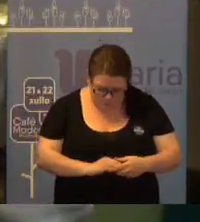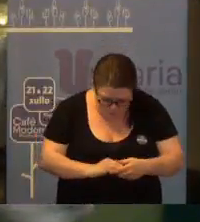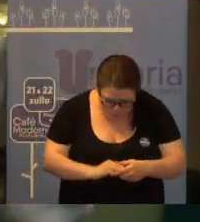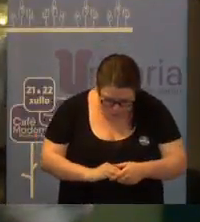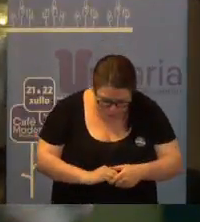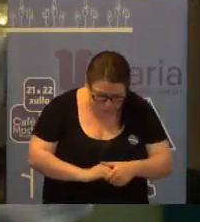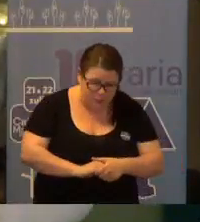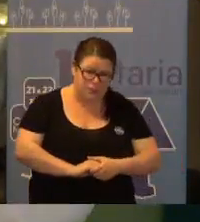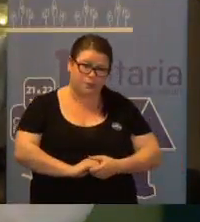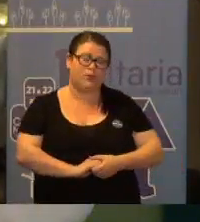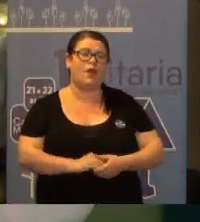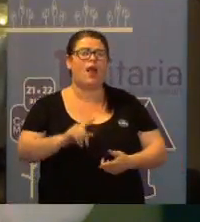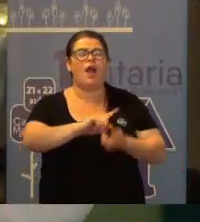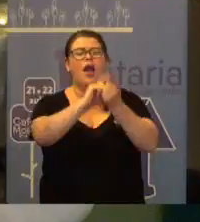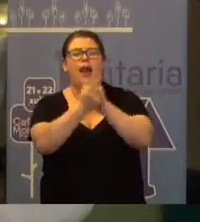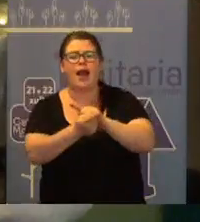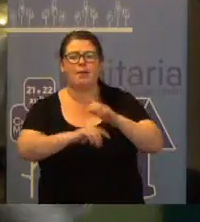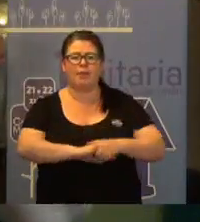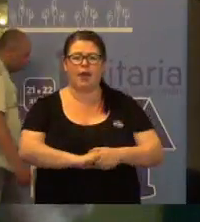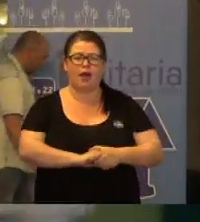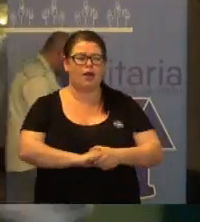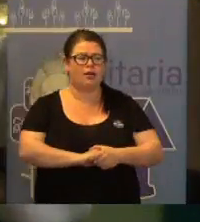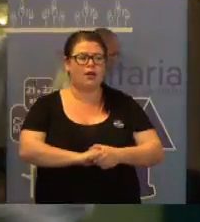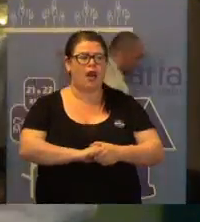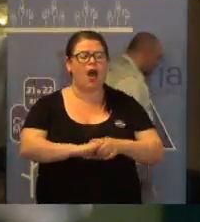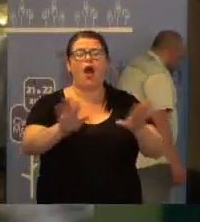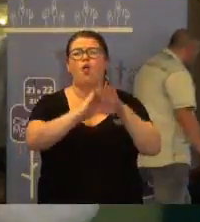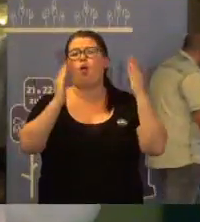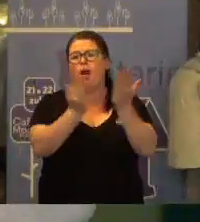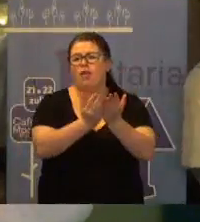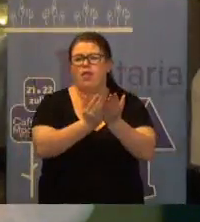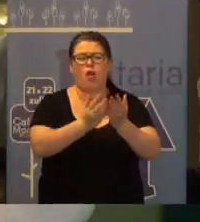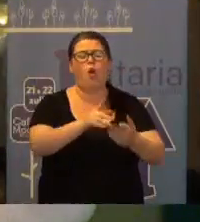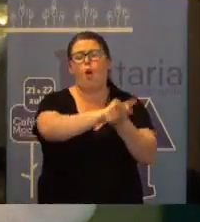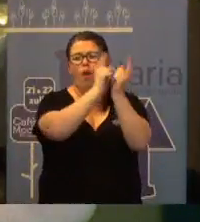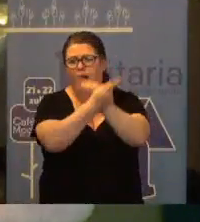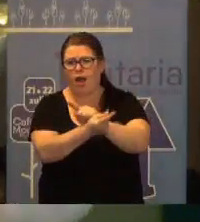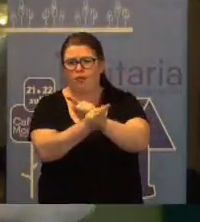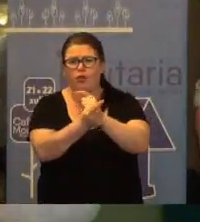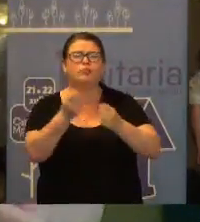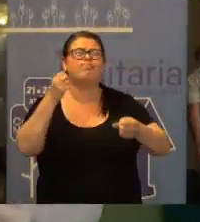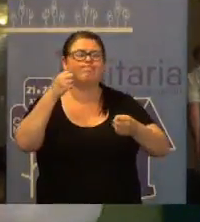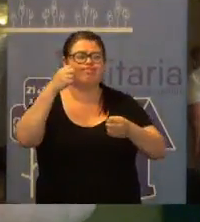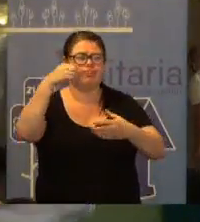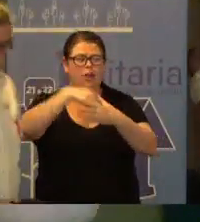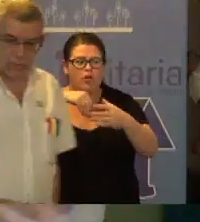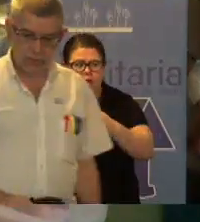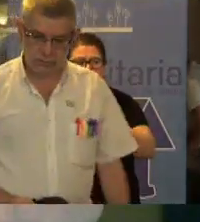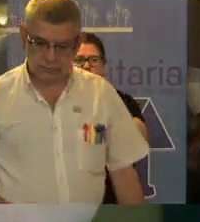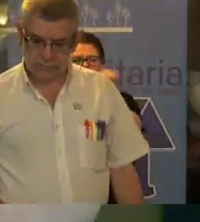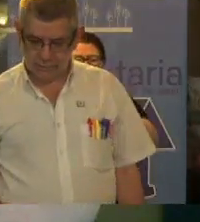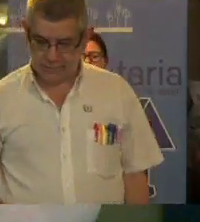Digamos que cambia, que a globalización introduce cambios importantísimos na forma